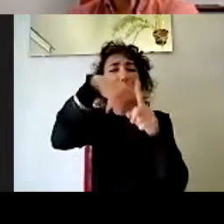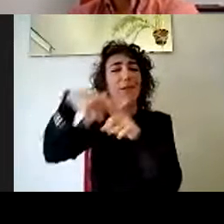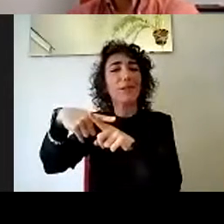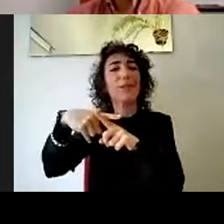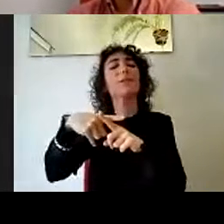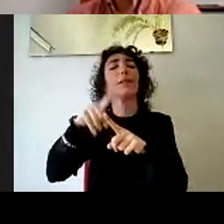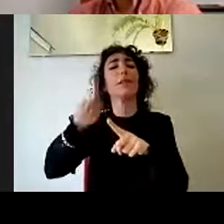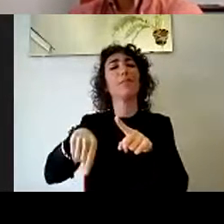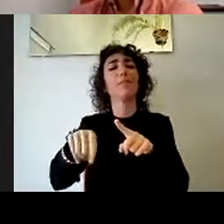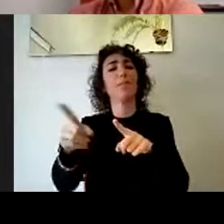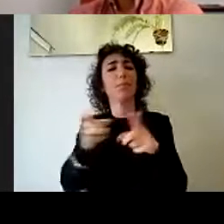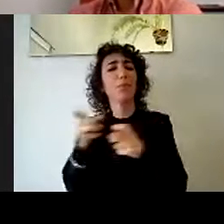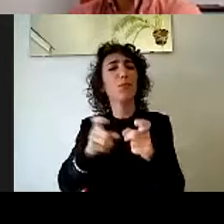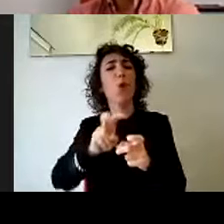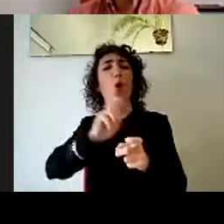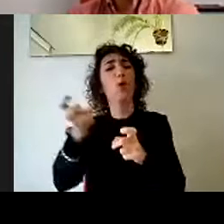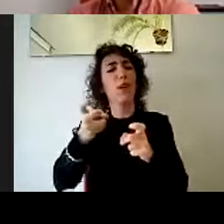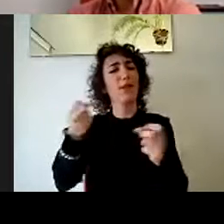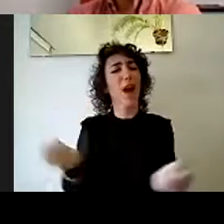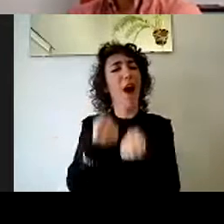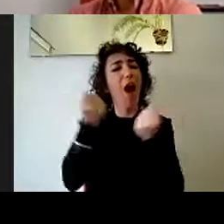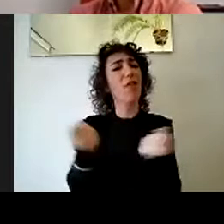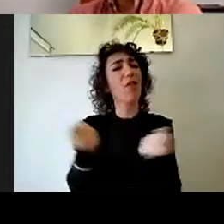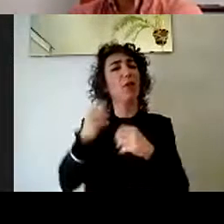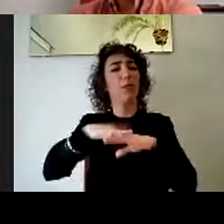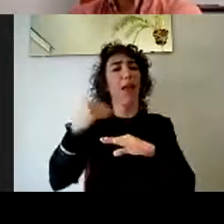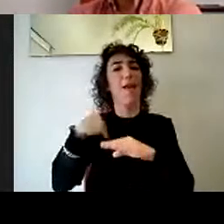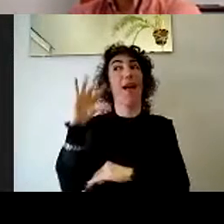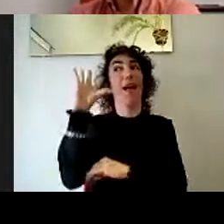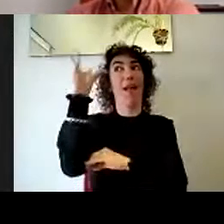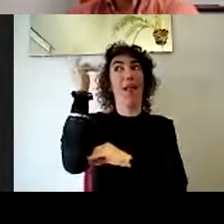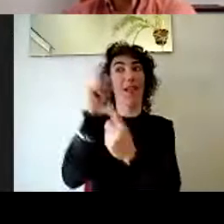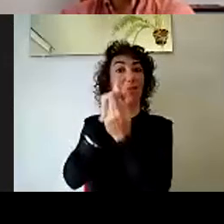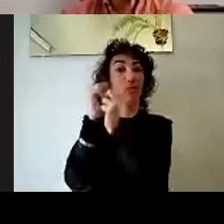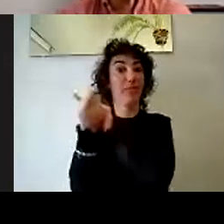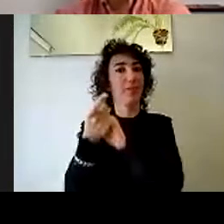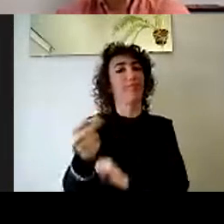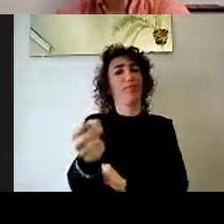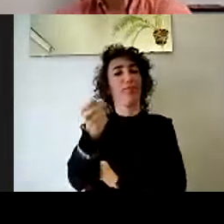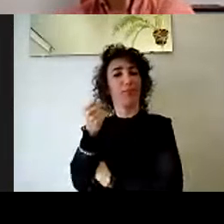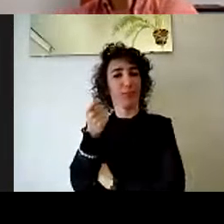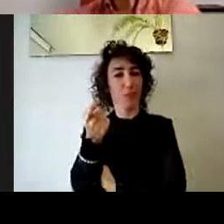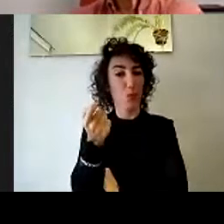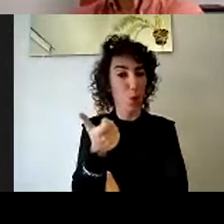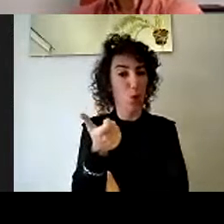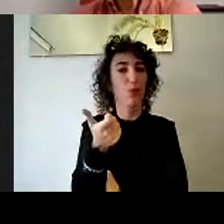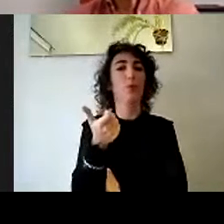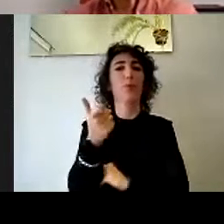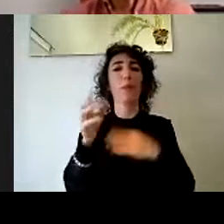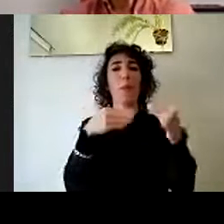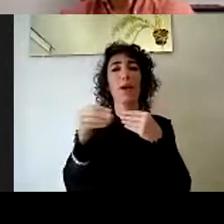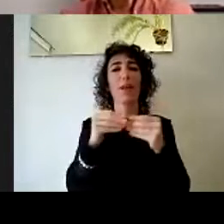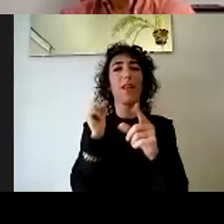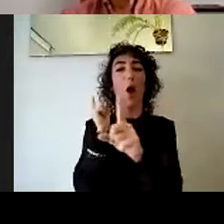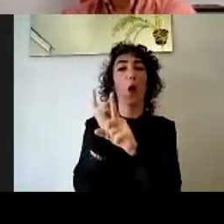seleccionado otras acciones necesarias para contribuir a frenar el cambio climático. Las políticas municipales en materia de lucha contra el